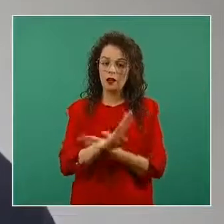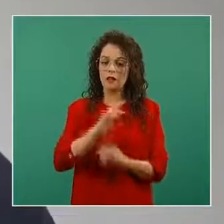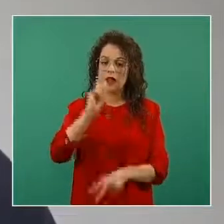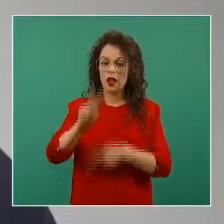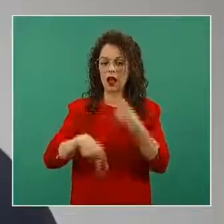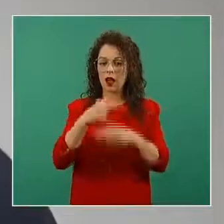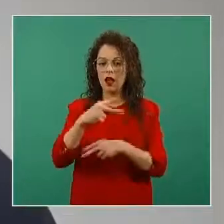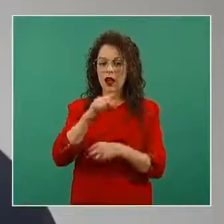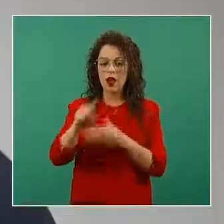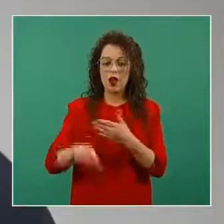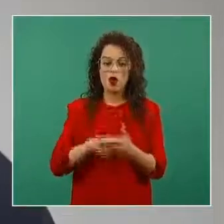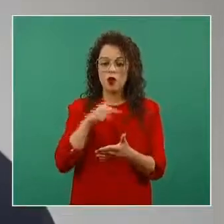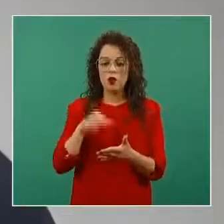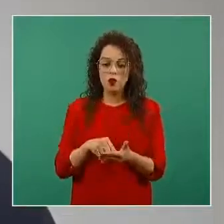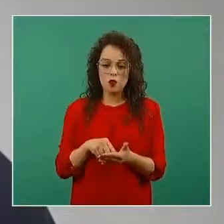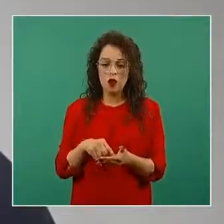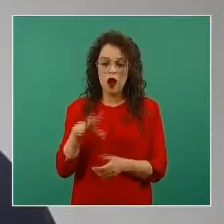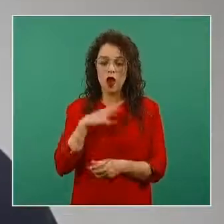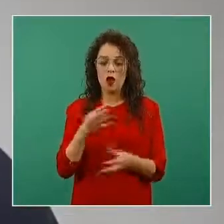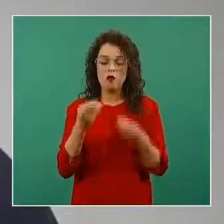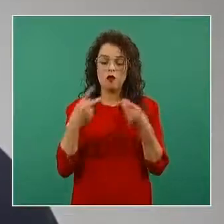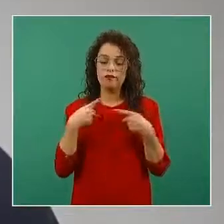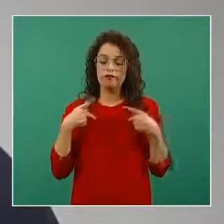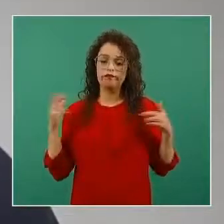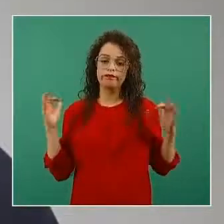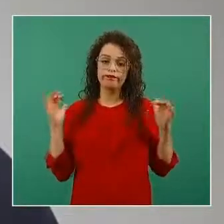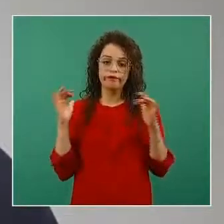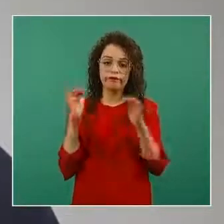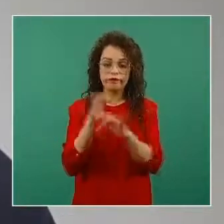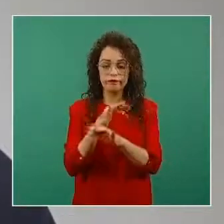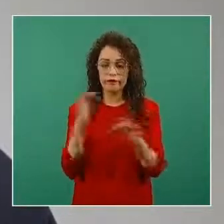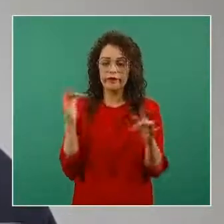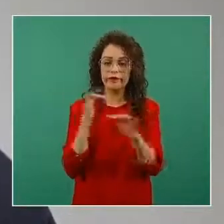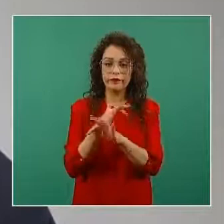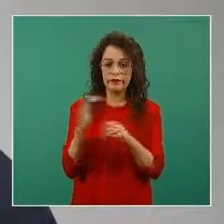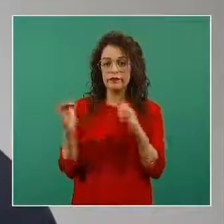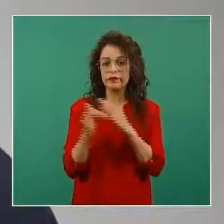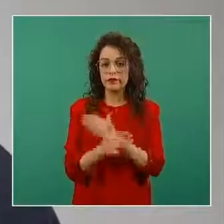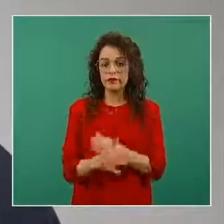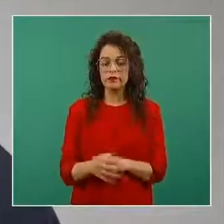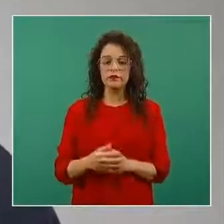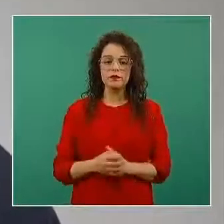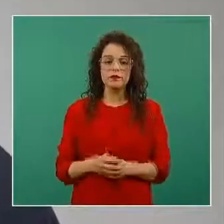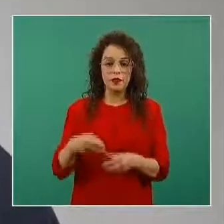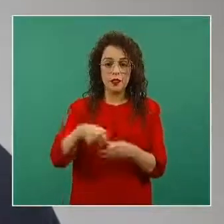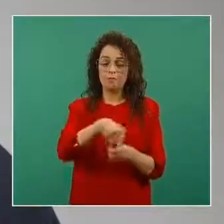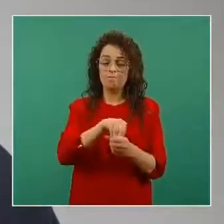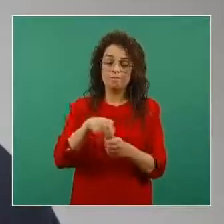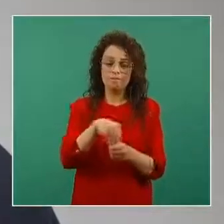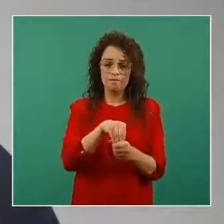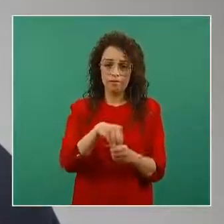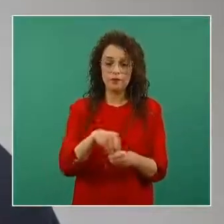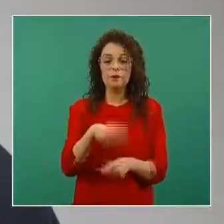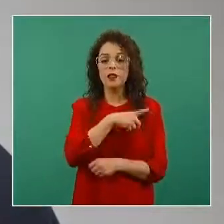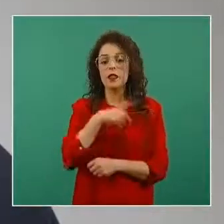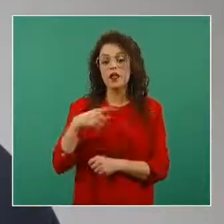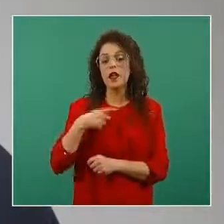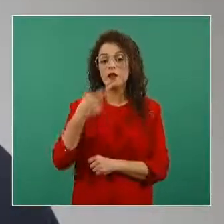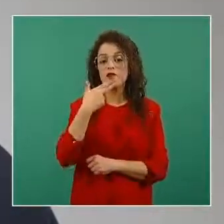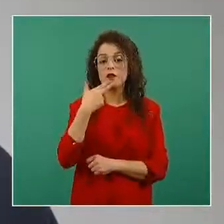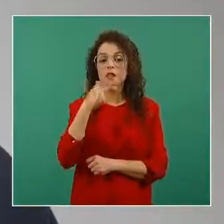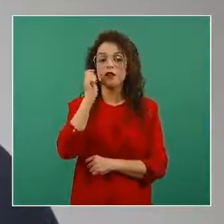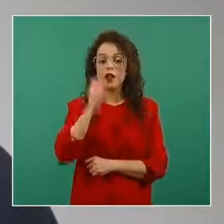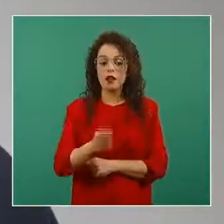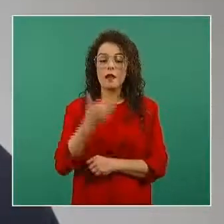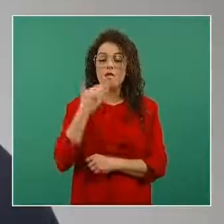lugares que hay congregaciones o donde las personas se aglomeran, usemos el cubreboca de manera